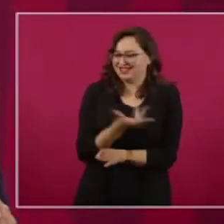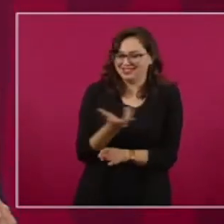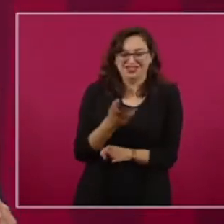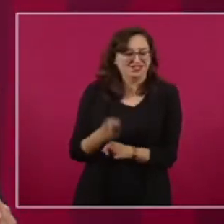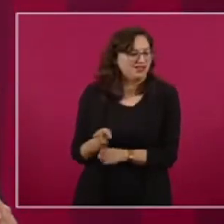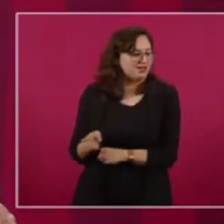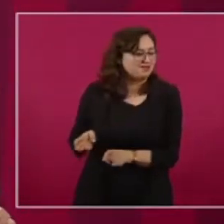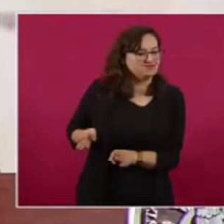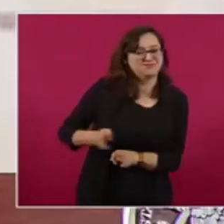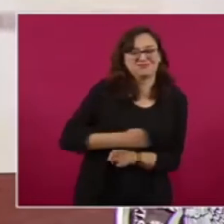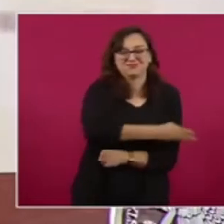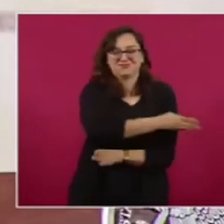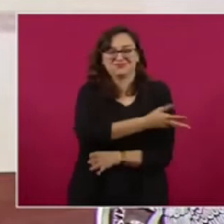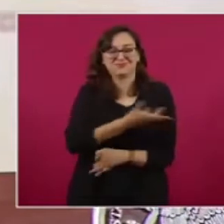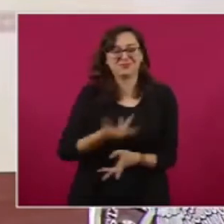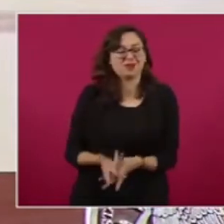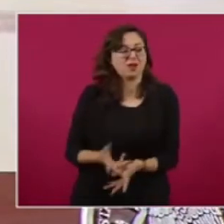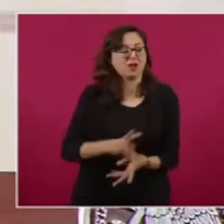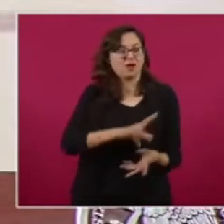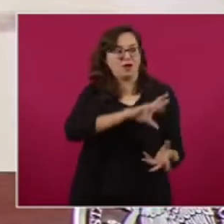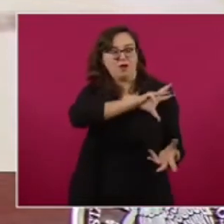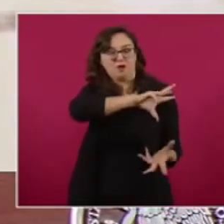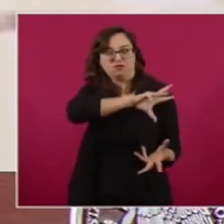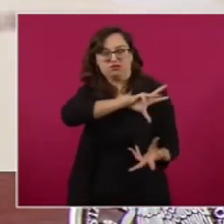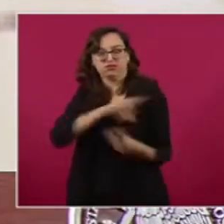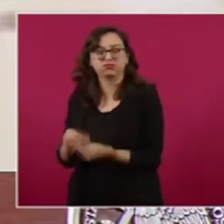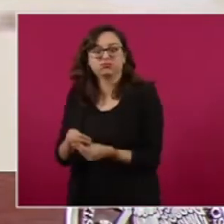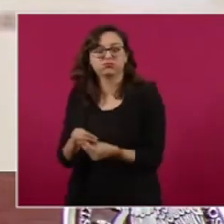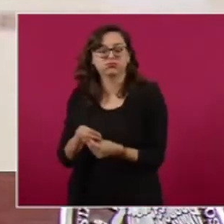se arraigó